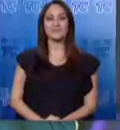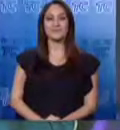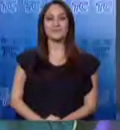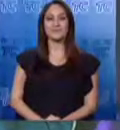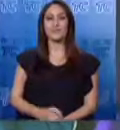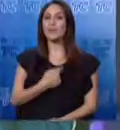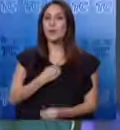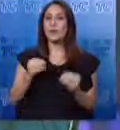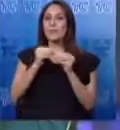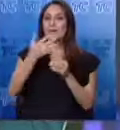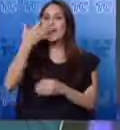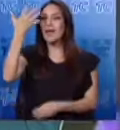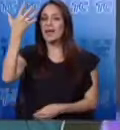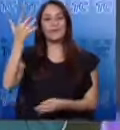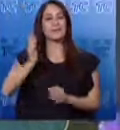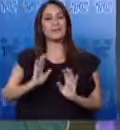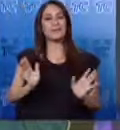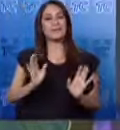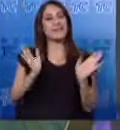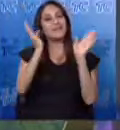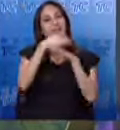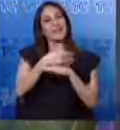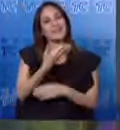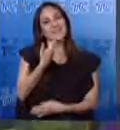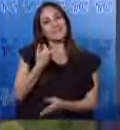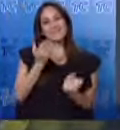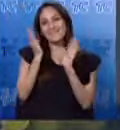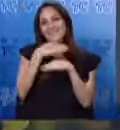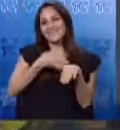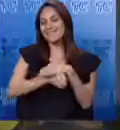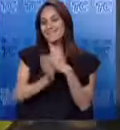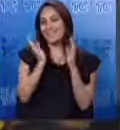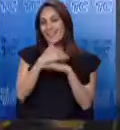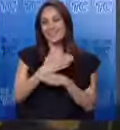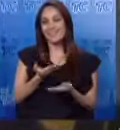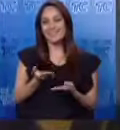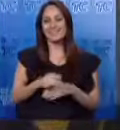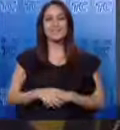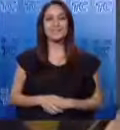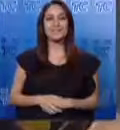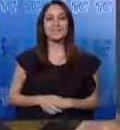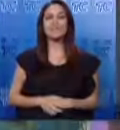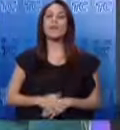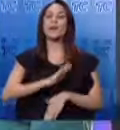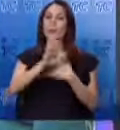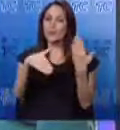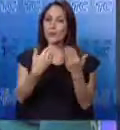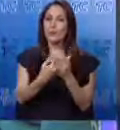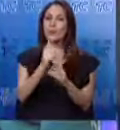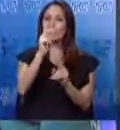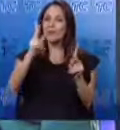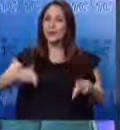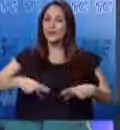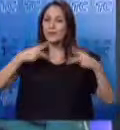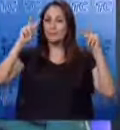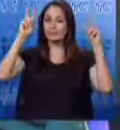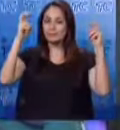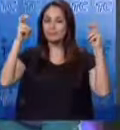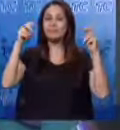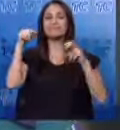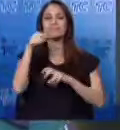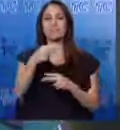les canto más porque la entrada fue gratis. Toda una vida, un gobierno y un